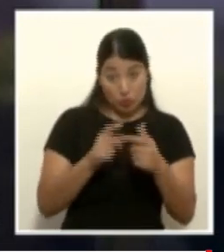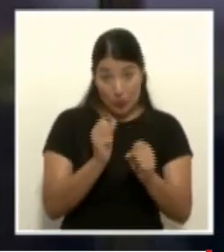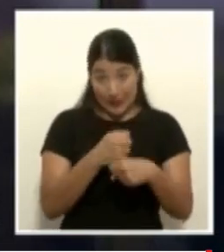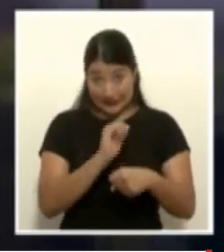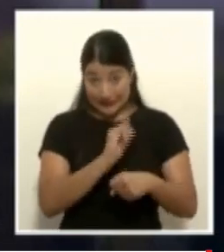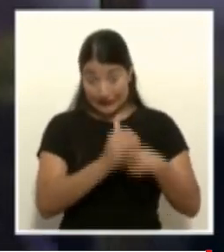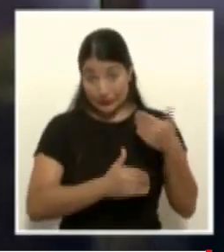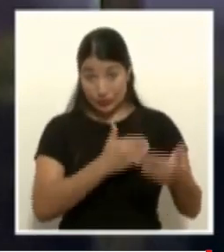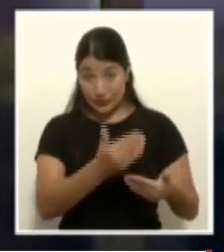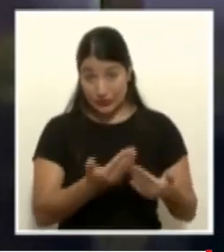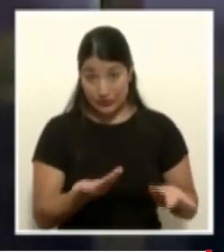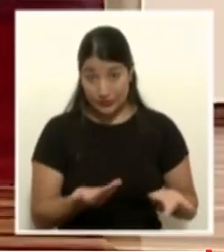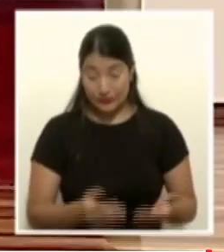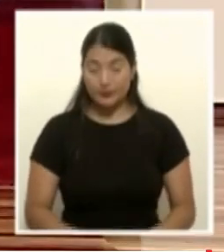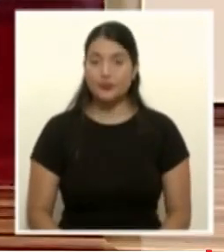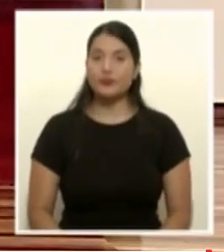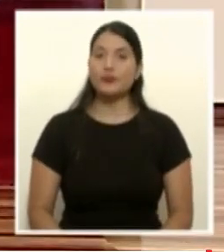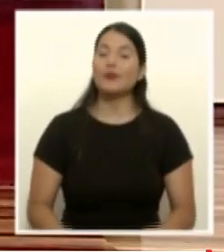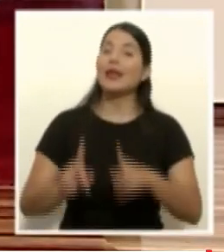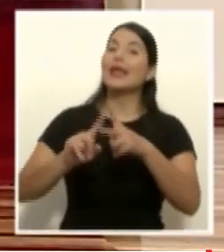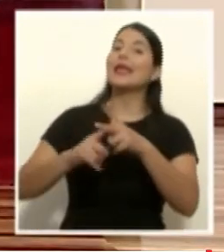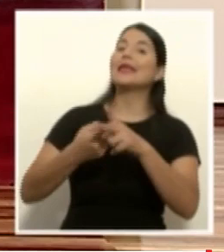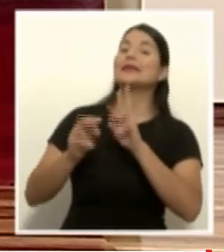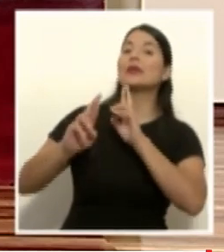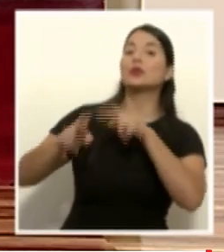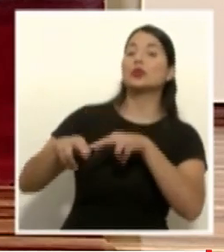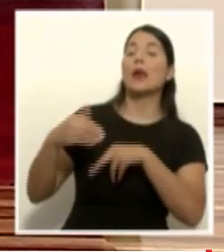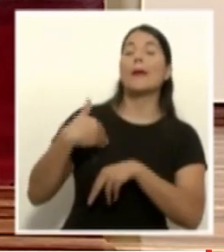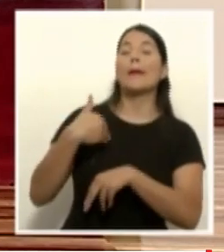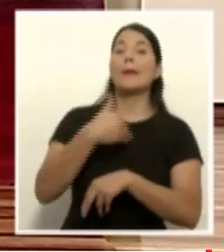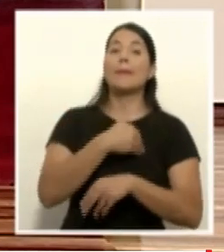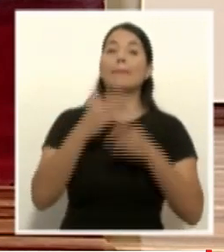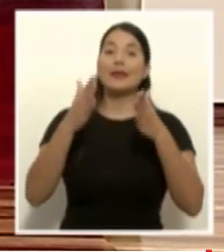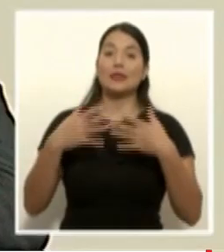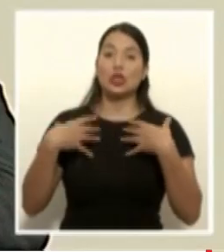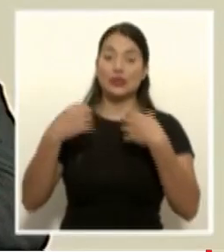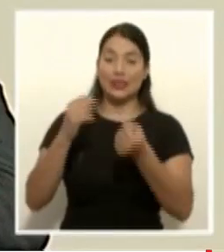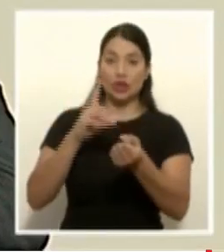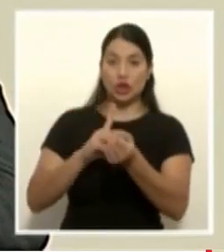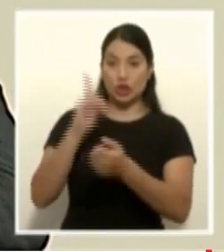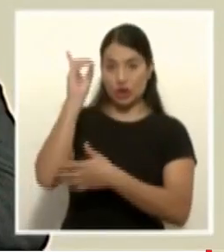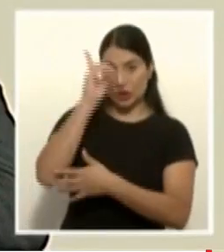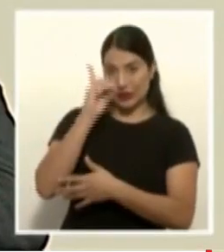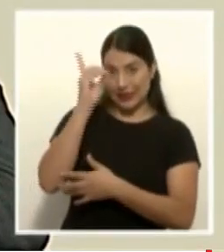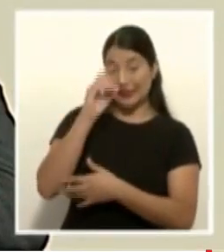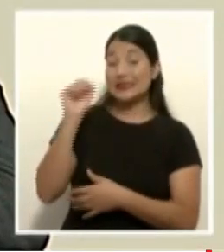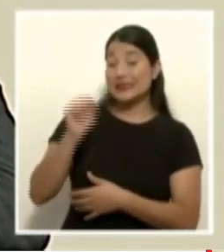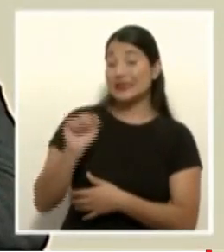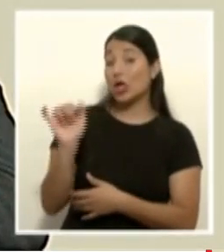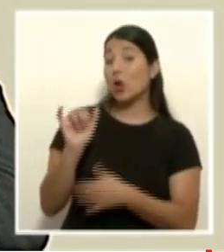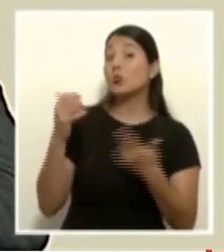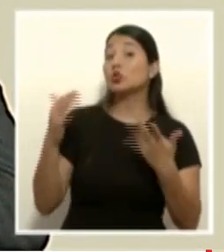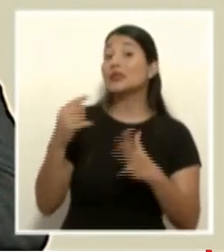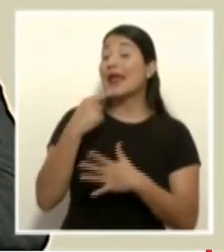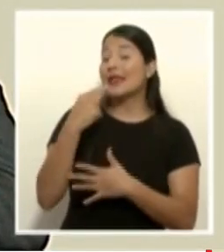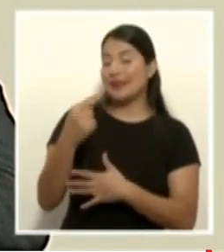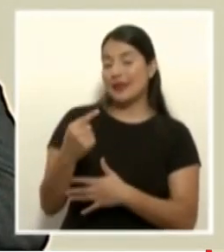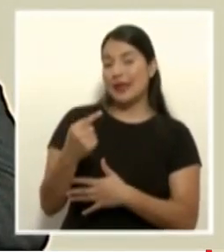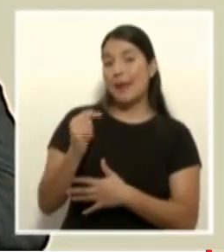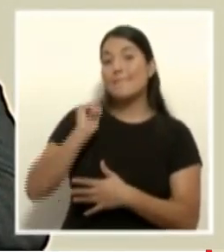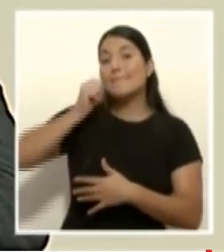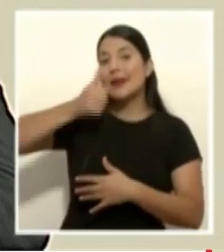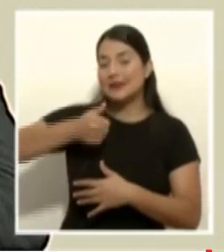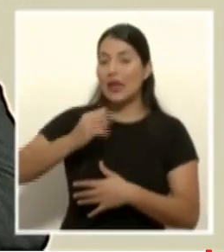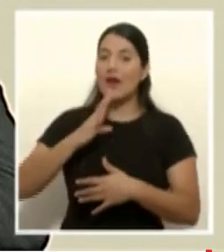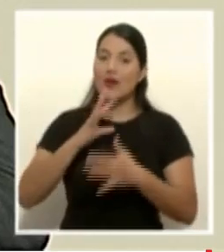este procedimiento. Iniciamos con el ministro de Salud, el doctor Daniel Salas. Sí, como ya indiqué anteriormente, mañana nos vamos a referir bien